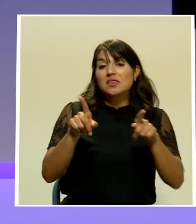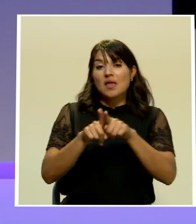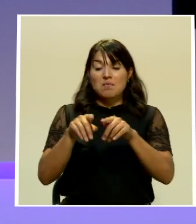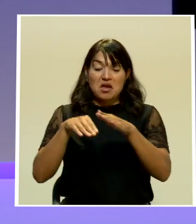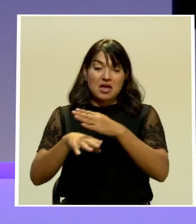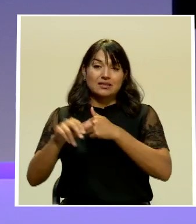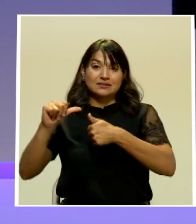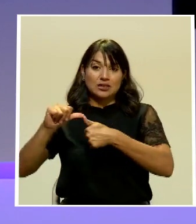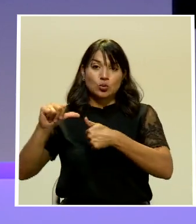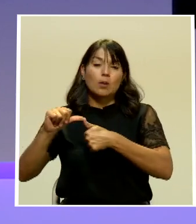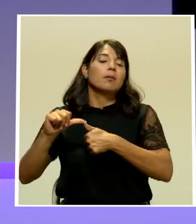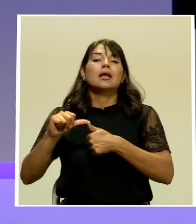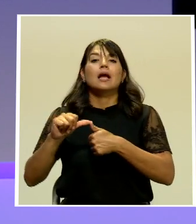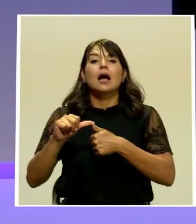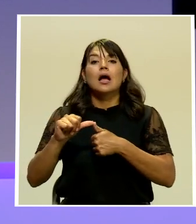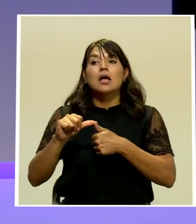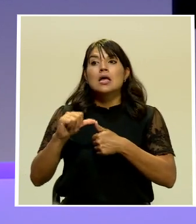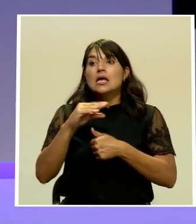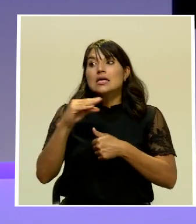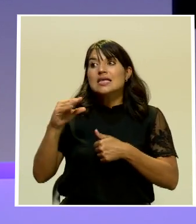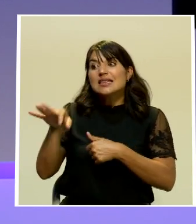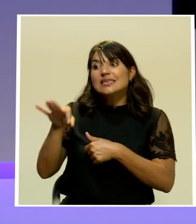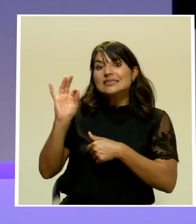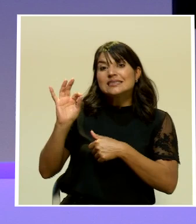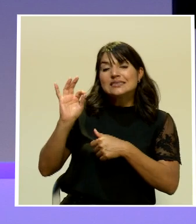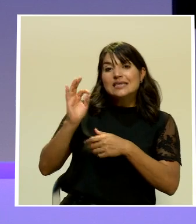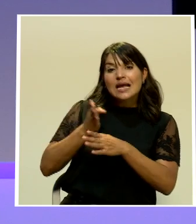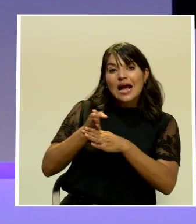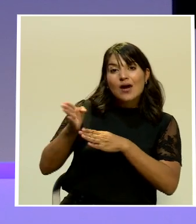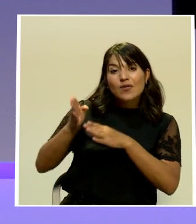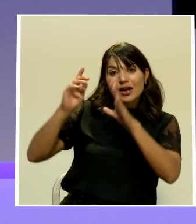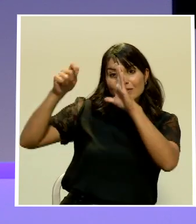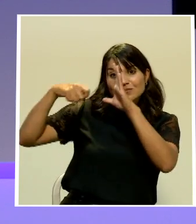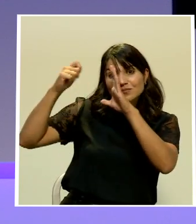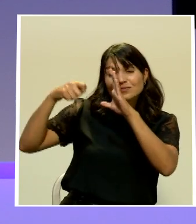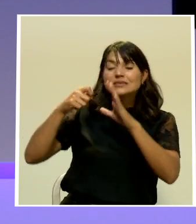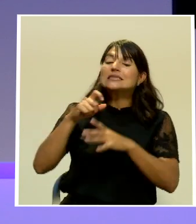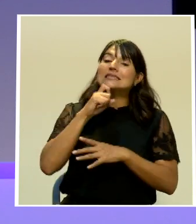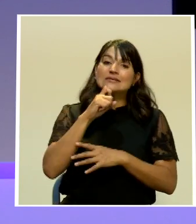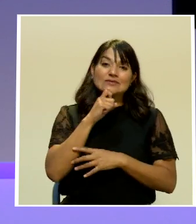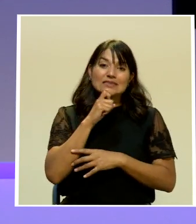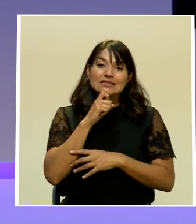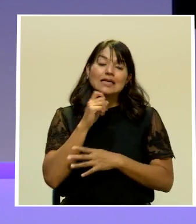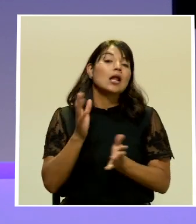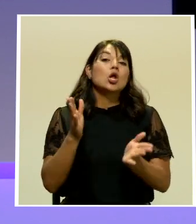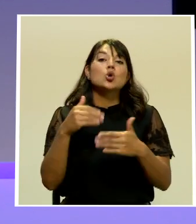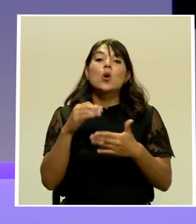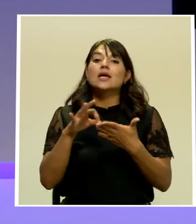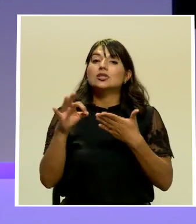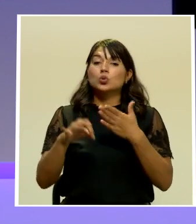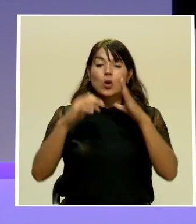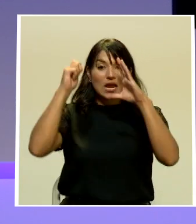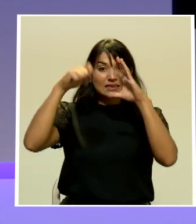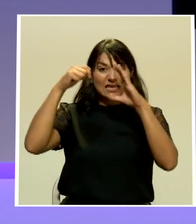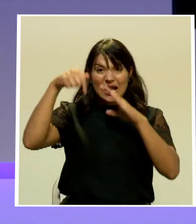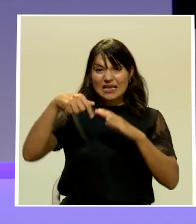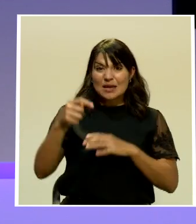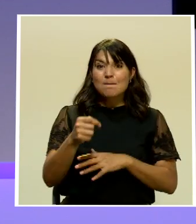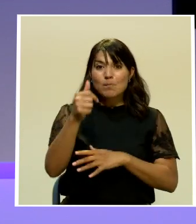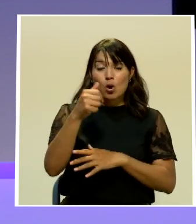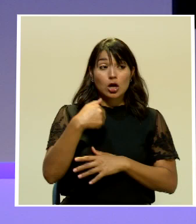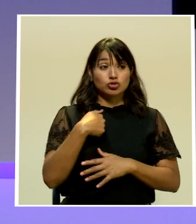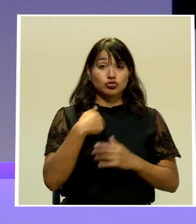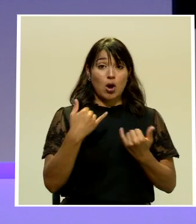caso, es complejo porque efectivamente no hay apoyos, como decís vos. Las escuelas de cine no existen, aquí hay muy pocas. Yo que he dado